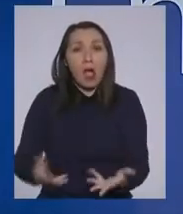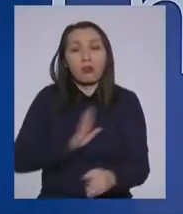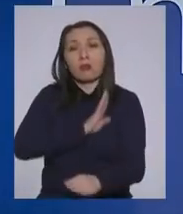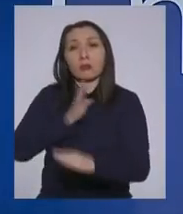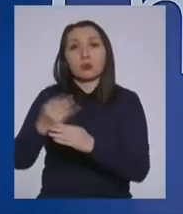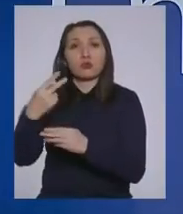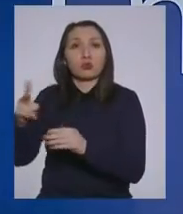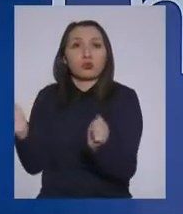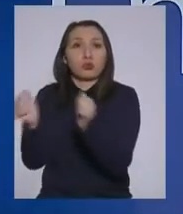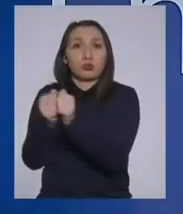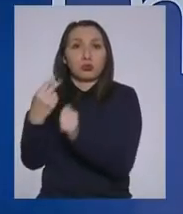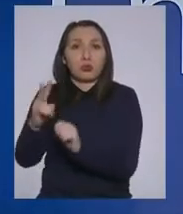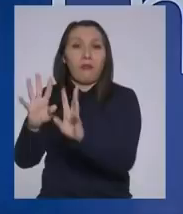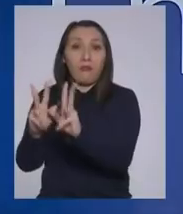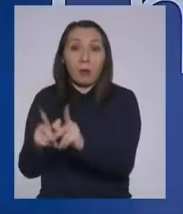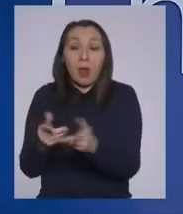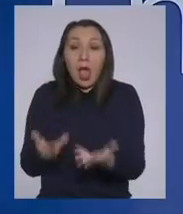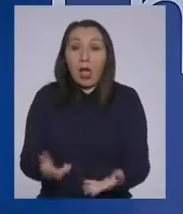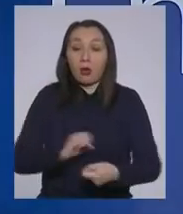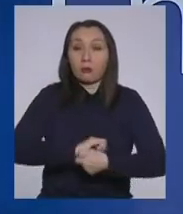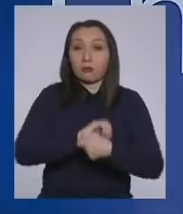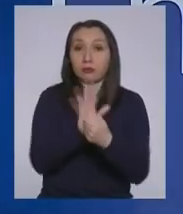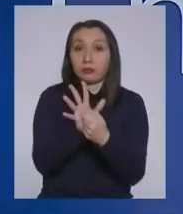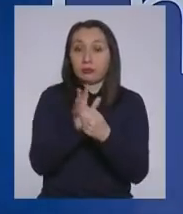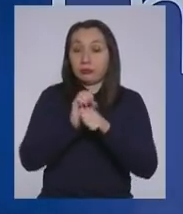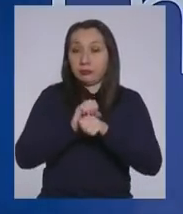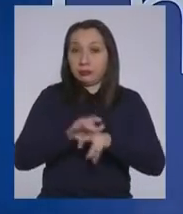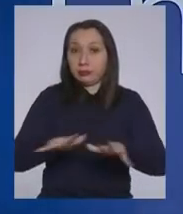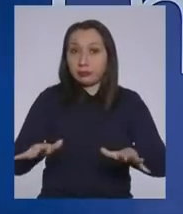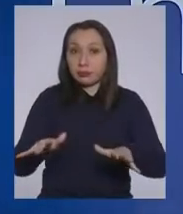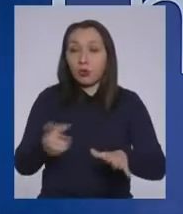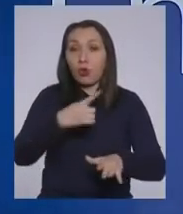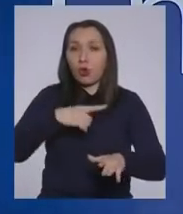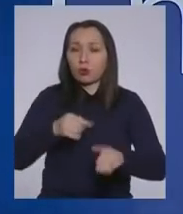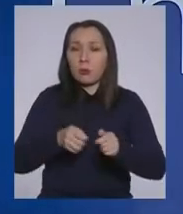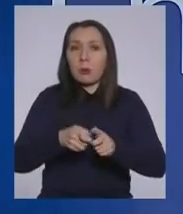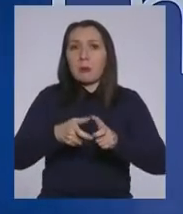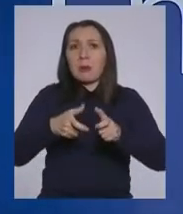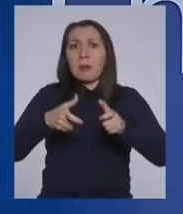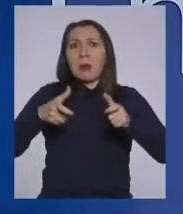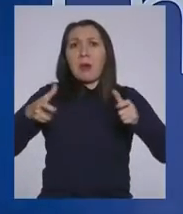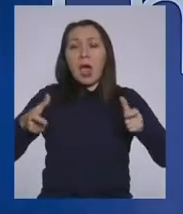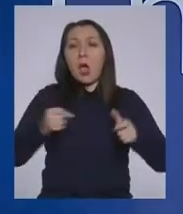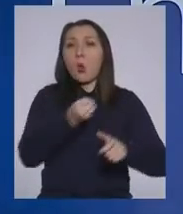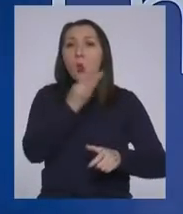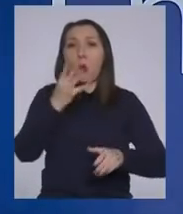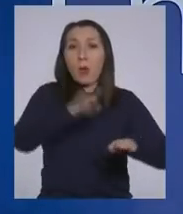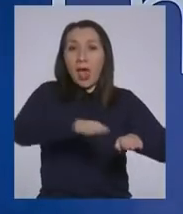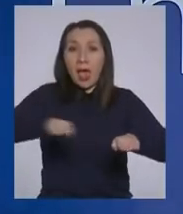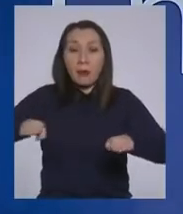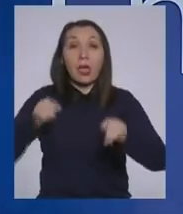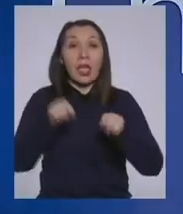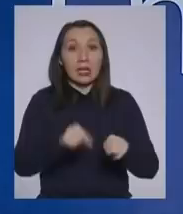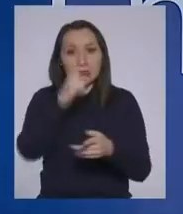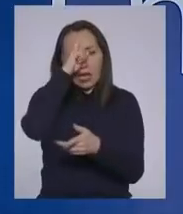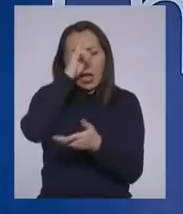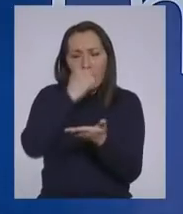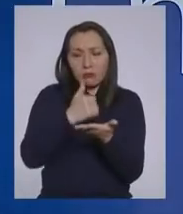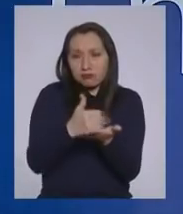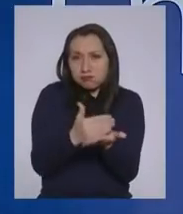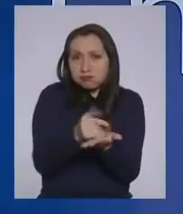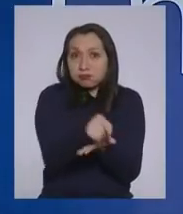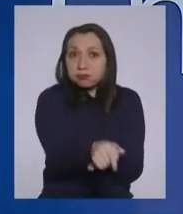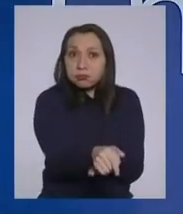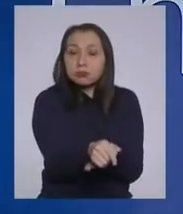a propósito de esta pandemia coronavirus. Nosotros crecimos fuertemente el número de camas y esta estrategia del centro